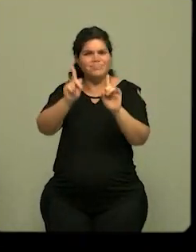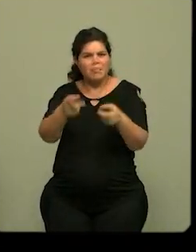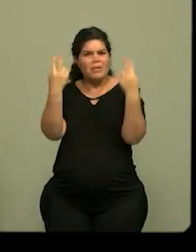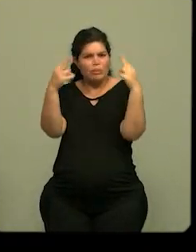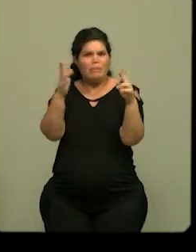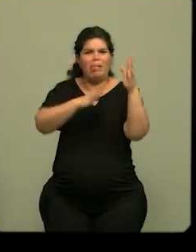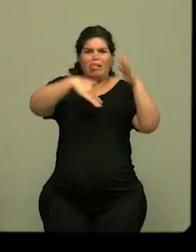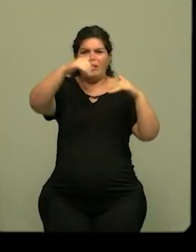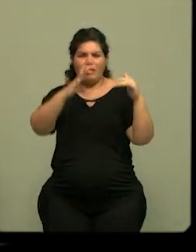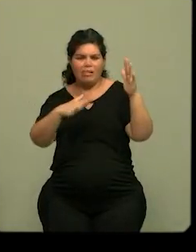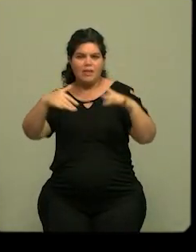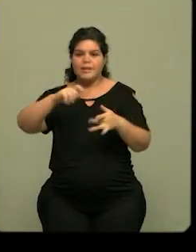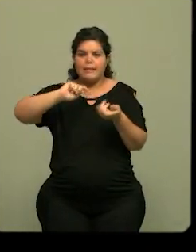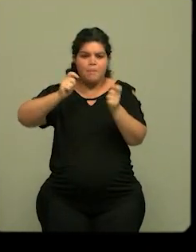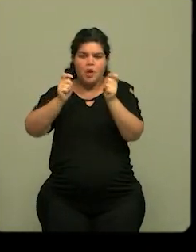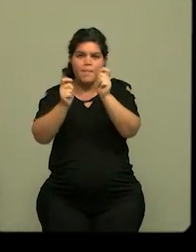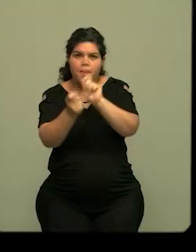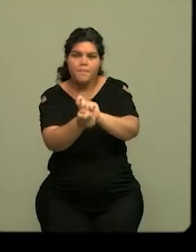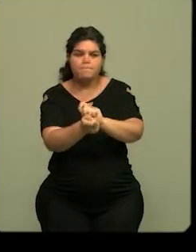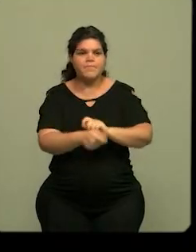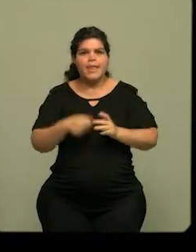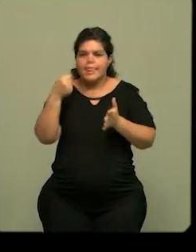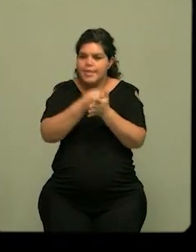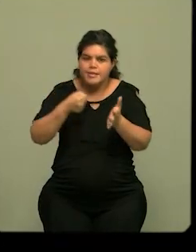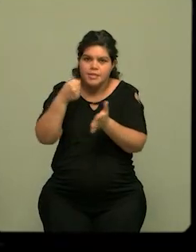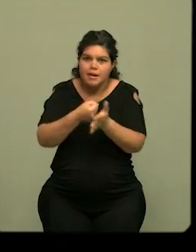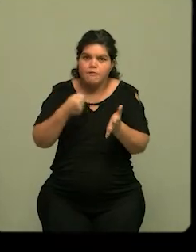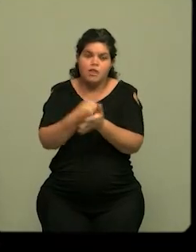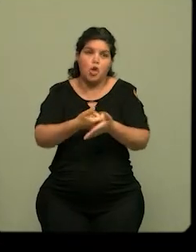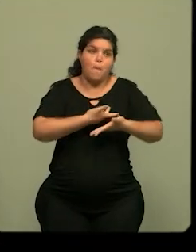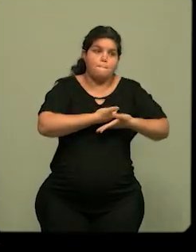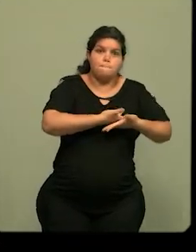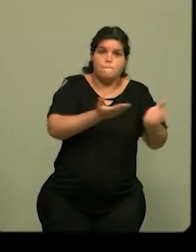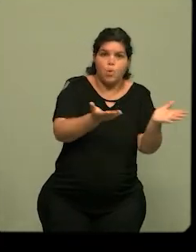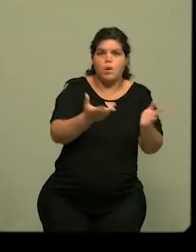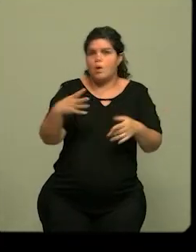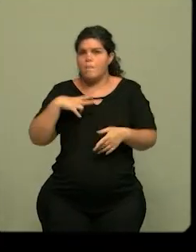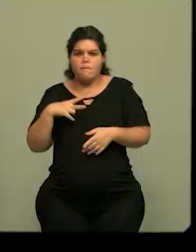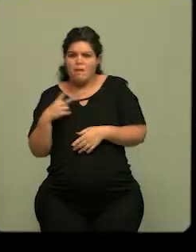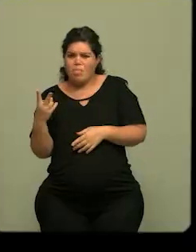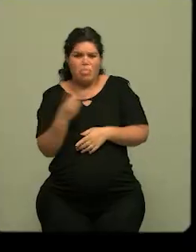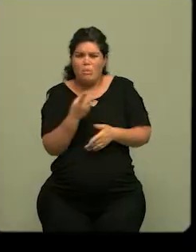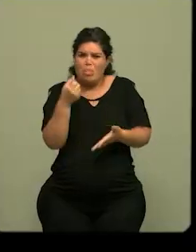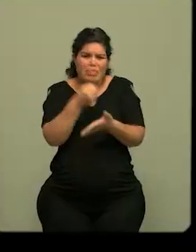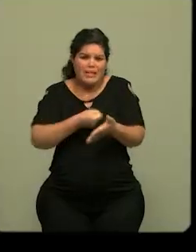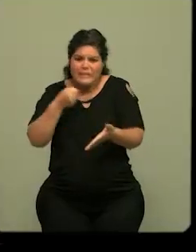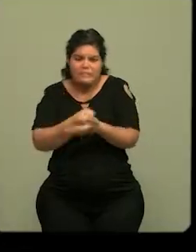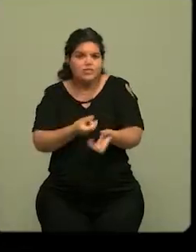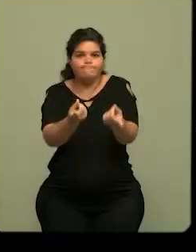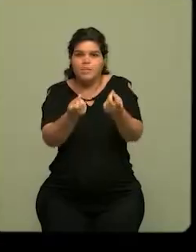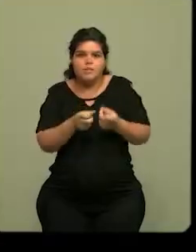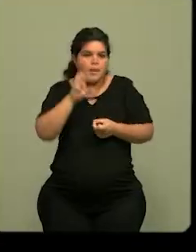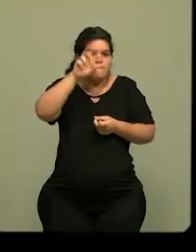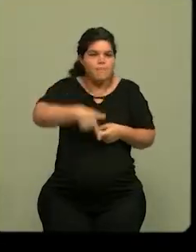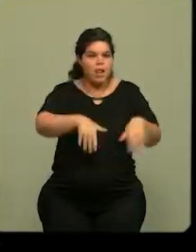con el desafío para quienes trabajan en ese sector, ya sea desde lo público o lo privado, de diagramar alternativas